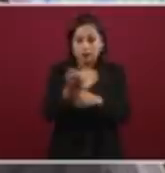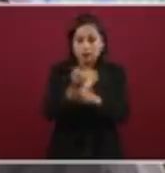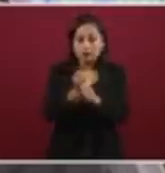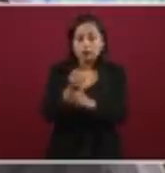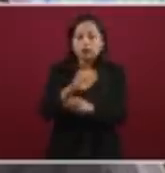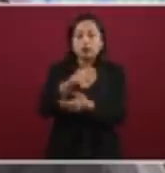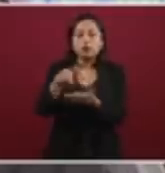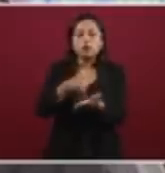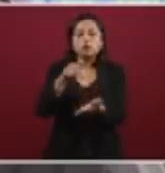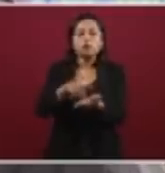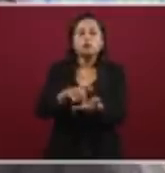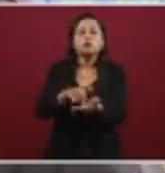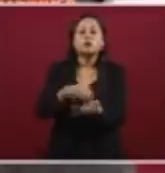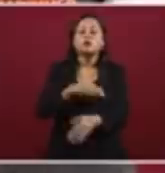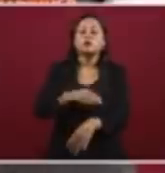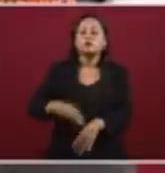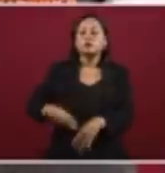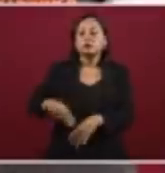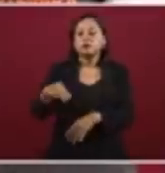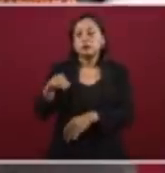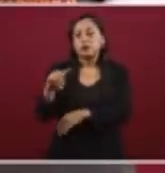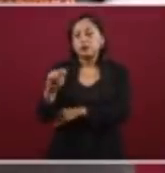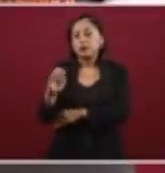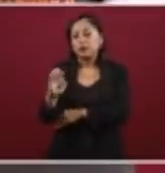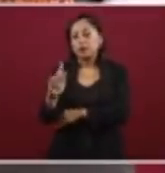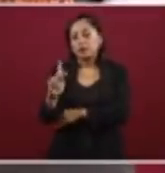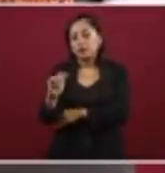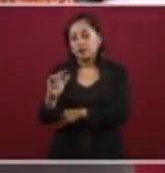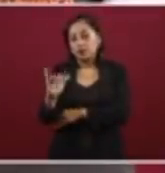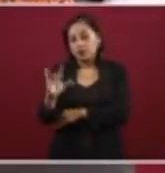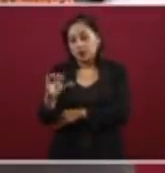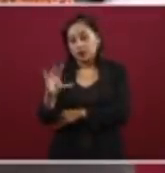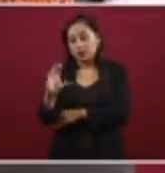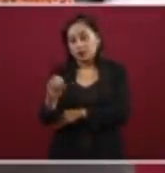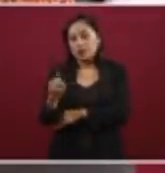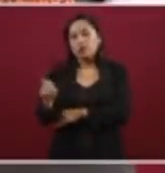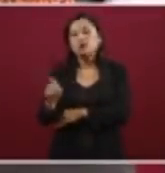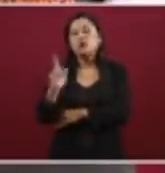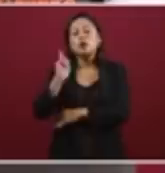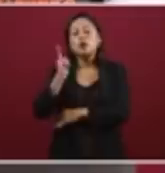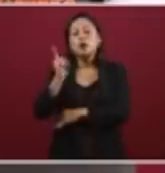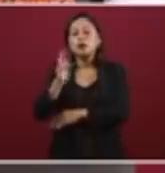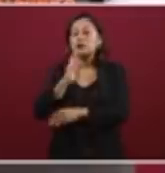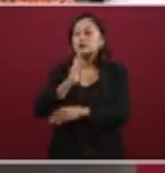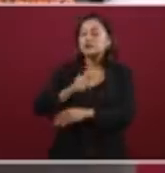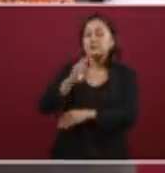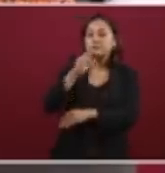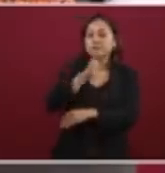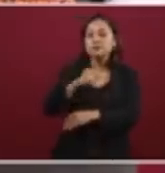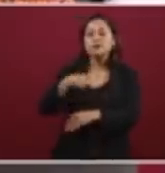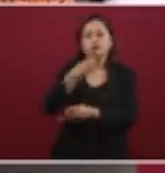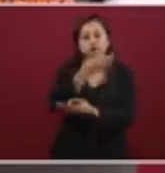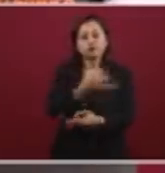de tepecoacuilco e inmediatamente se tenga algún resultado se informará a la sociedad